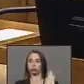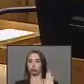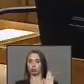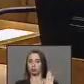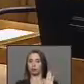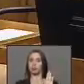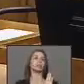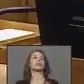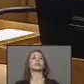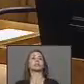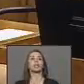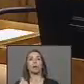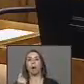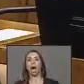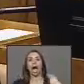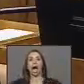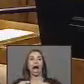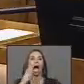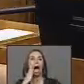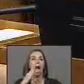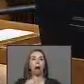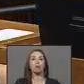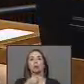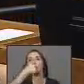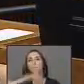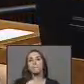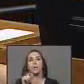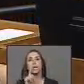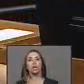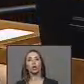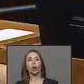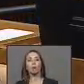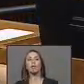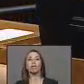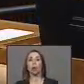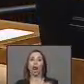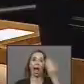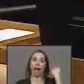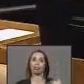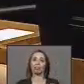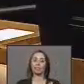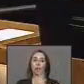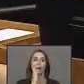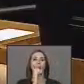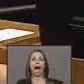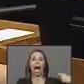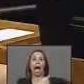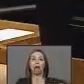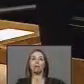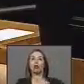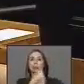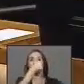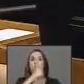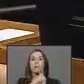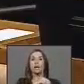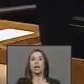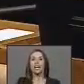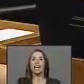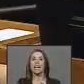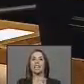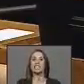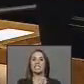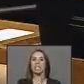que es el aporte anónimo, que es una especie de aporte reservado, incluso más transgresor aún, porque el